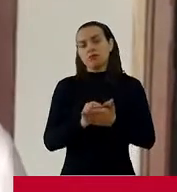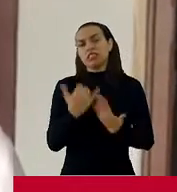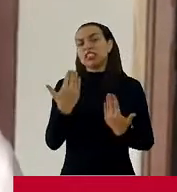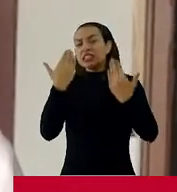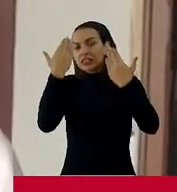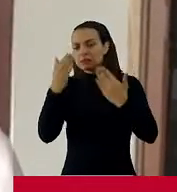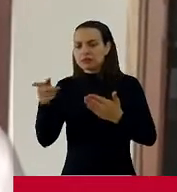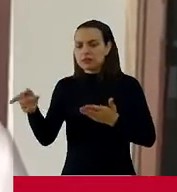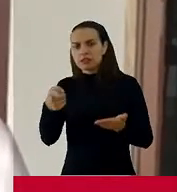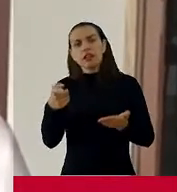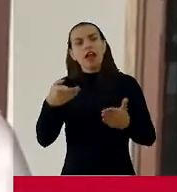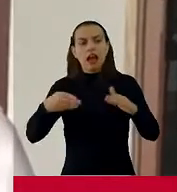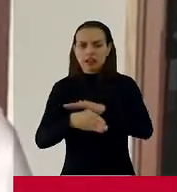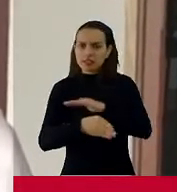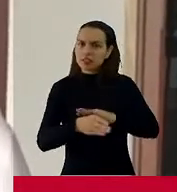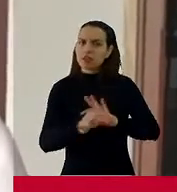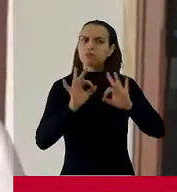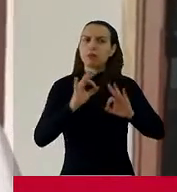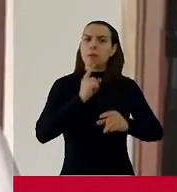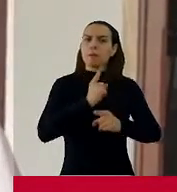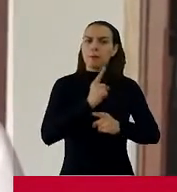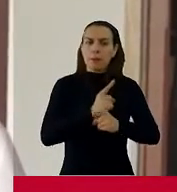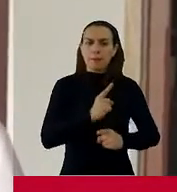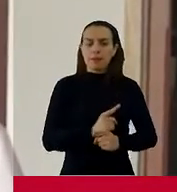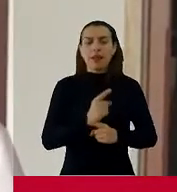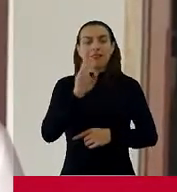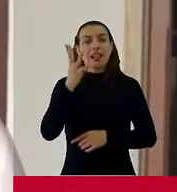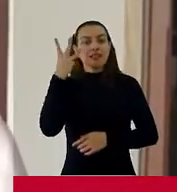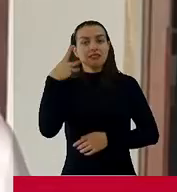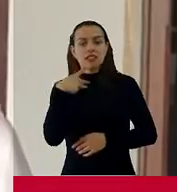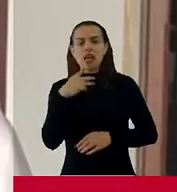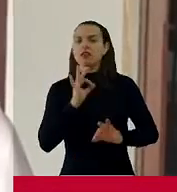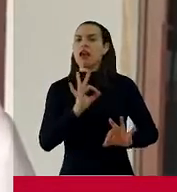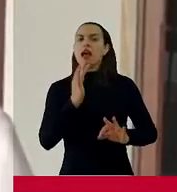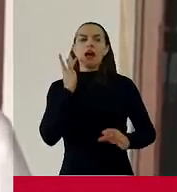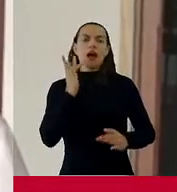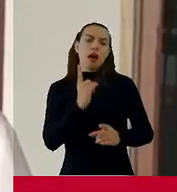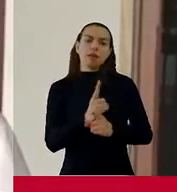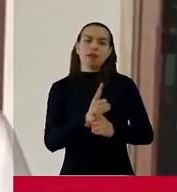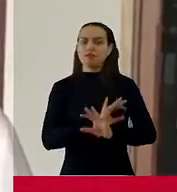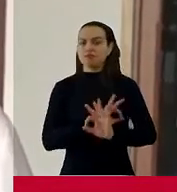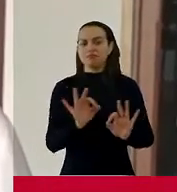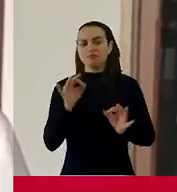rápido y oportuno en menos de 3 días a los recursos de crédito disponibles por 60 mil millones.